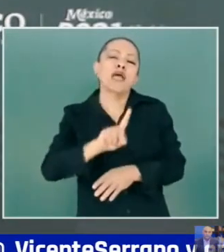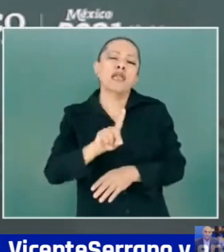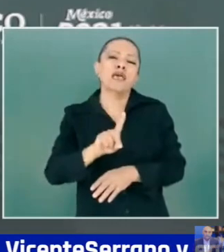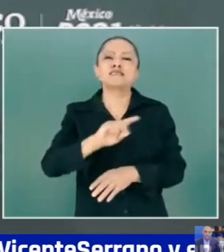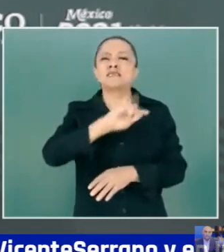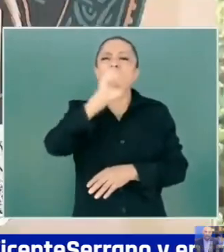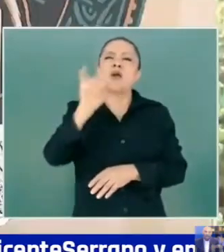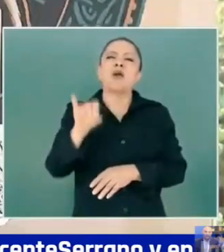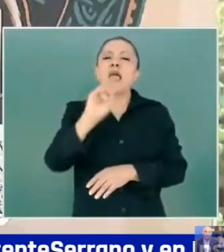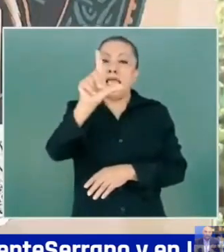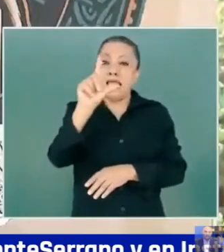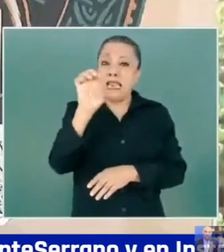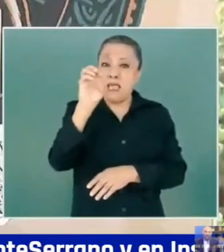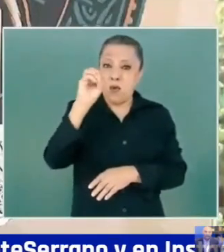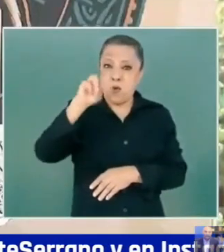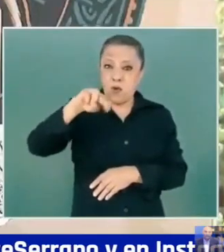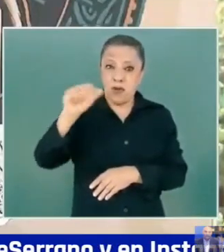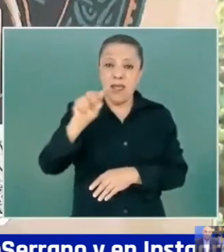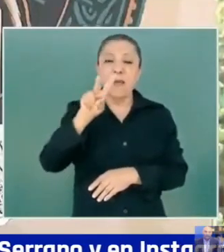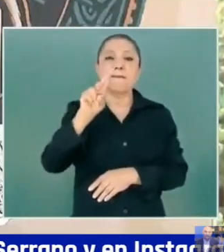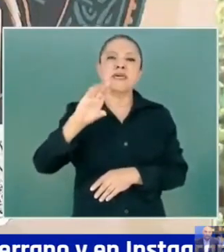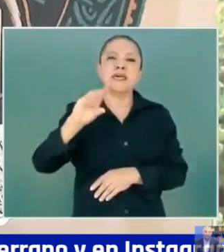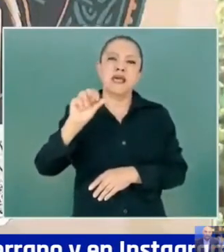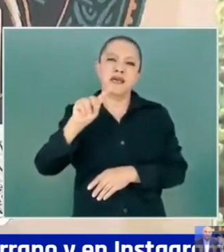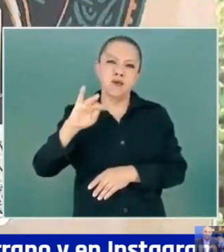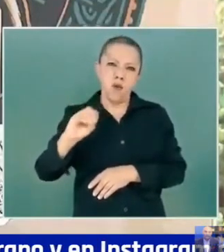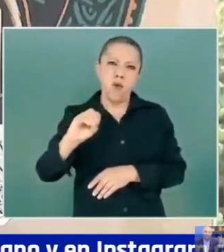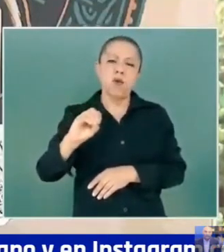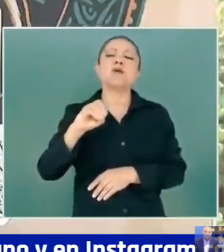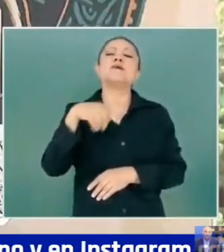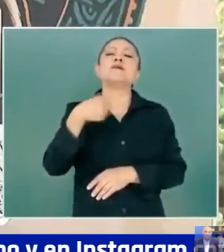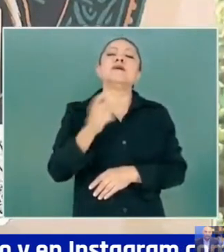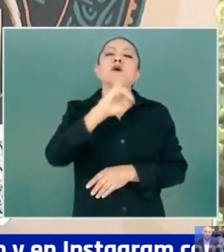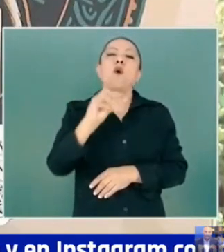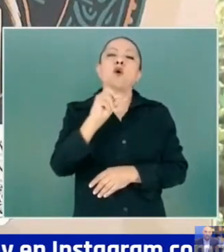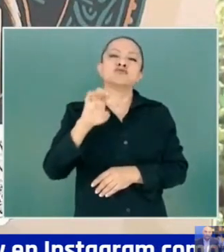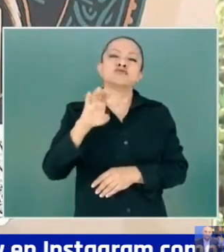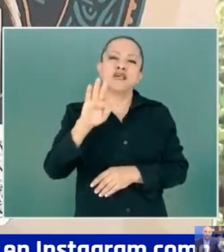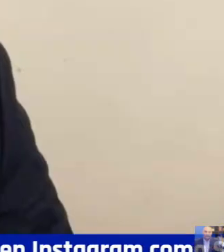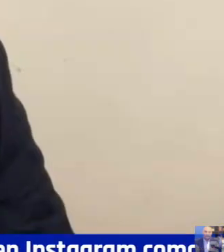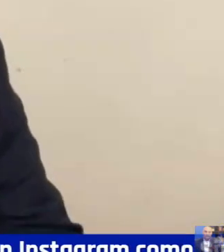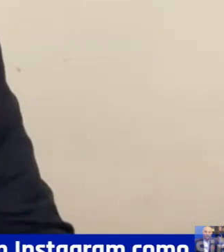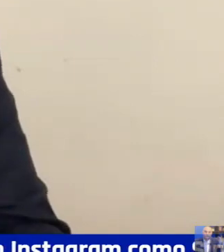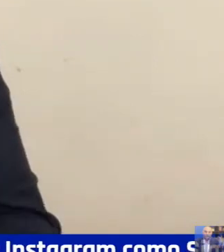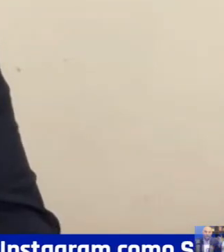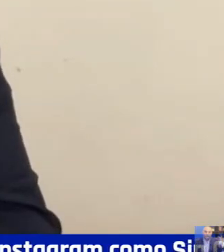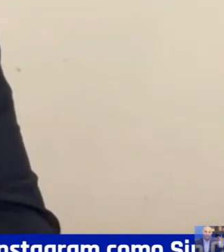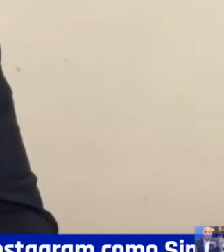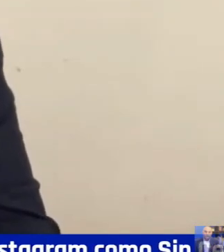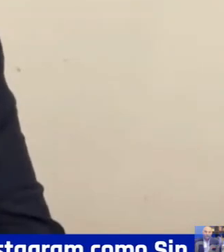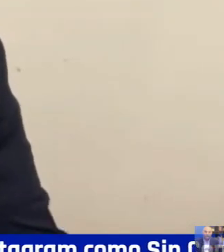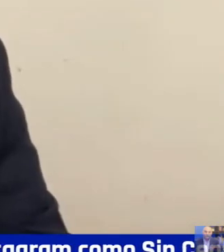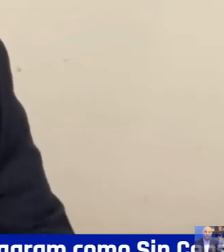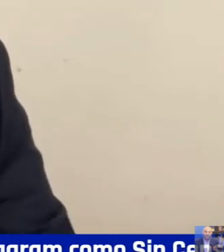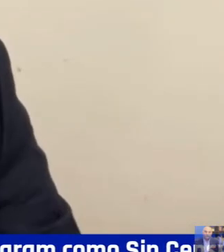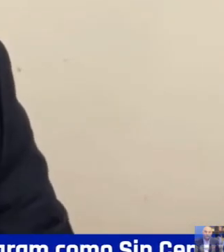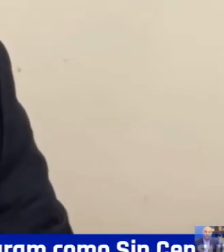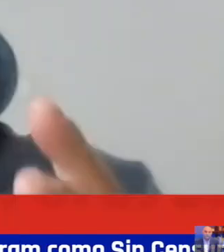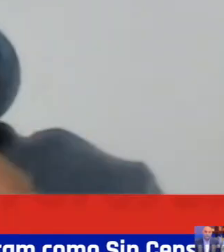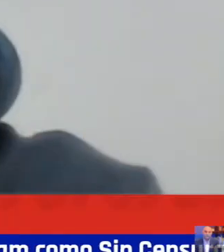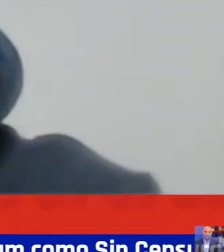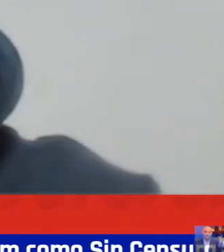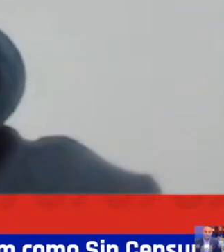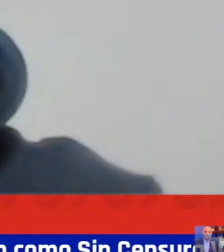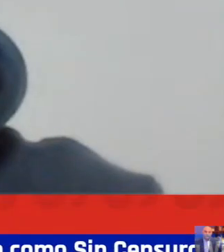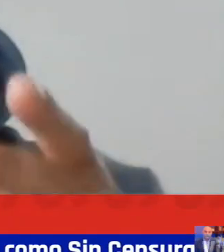del natalicio de José María Morelos y Pavón desde Jojutla, Morelos. Maestro Ricardo Sevilla.